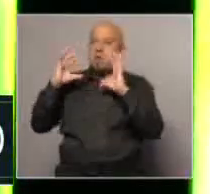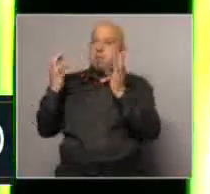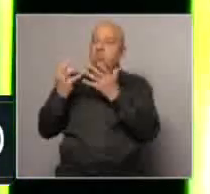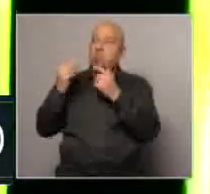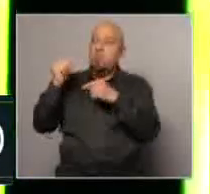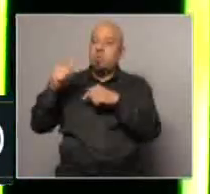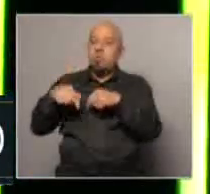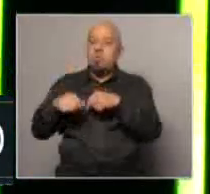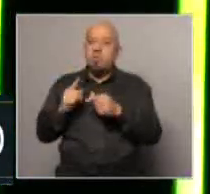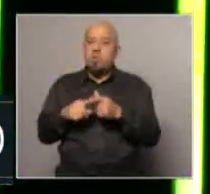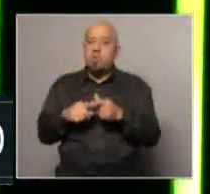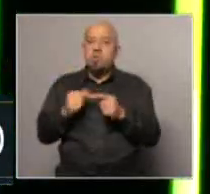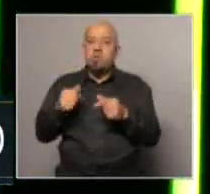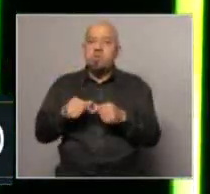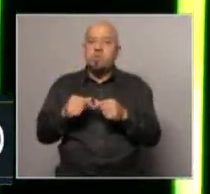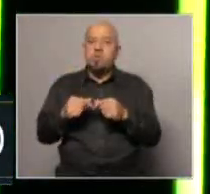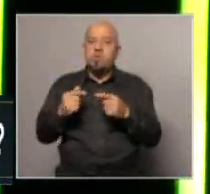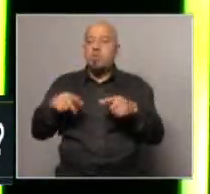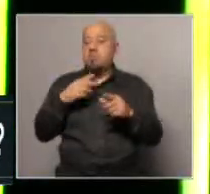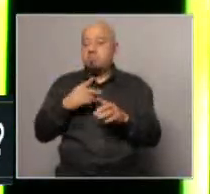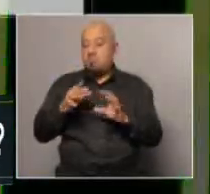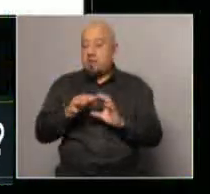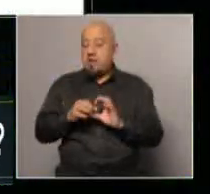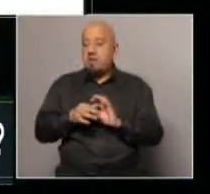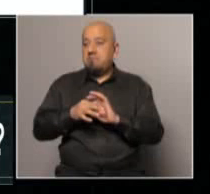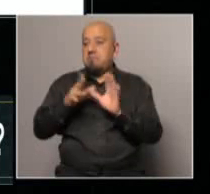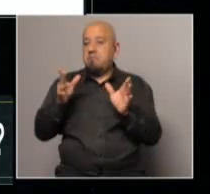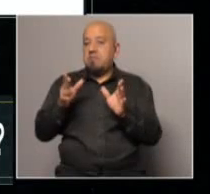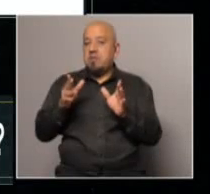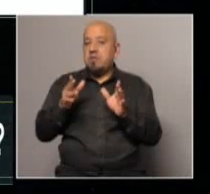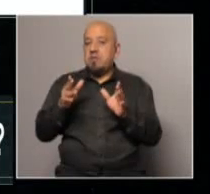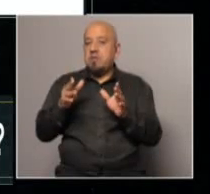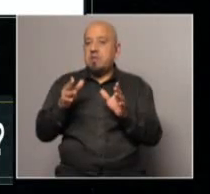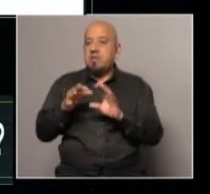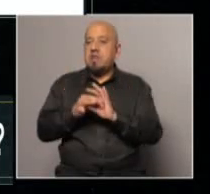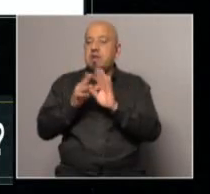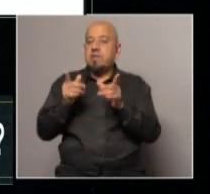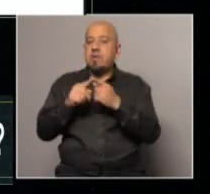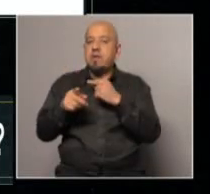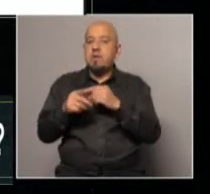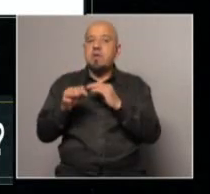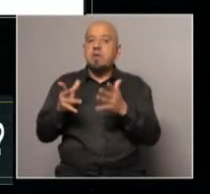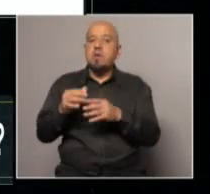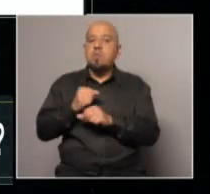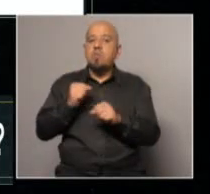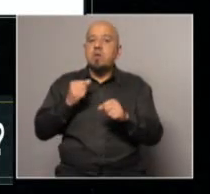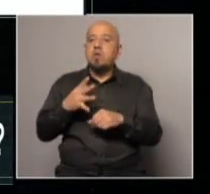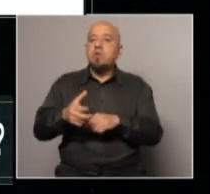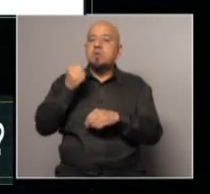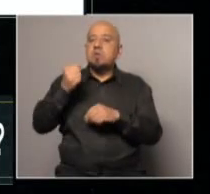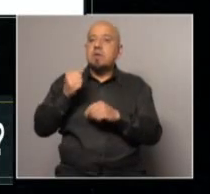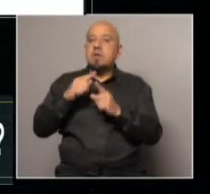país cannabis friendly, por decirlo de alguna manera. El turista se baja en el puerto y de alguna manera consigue ese